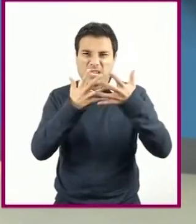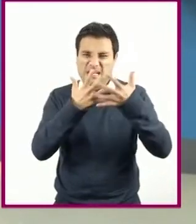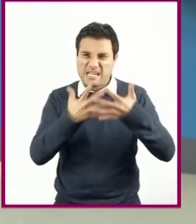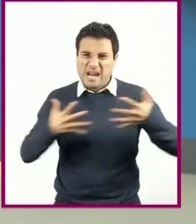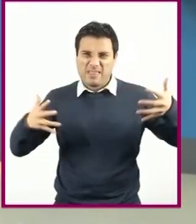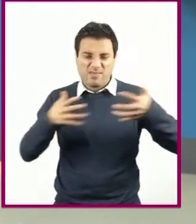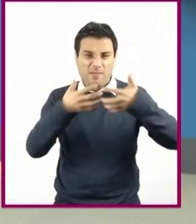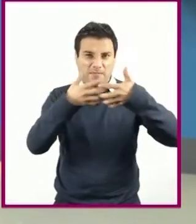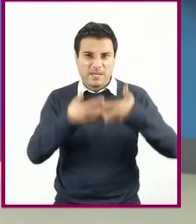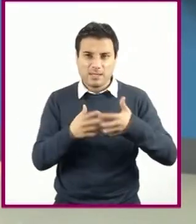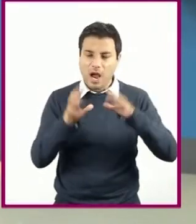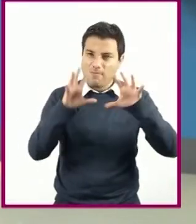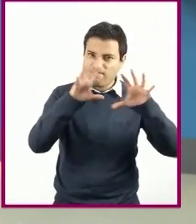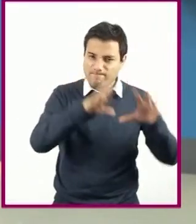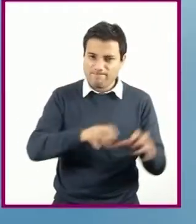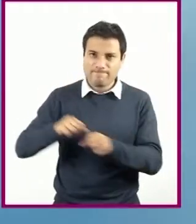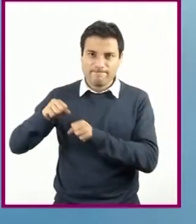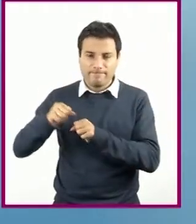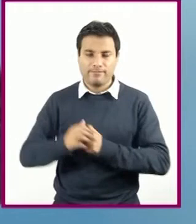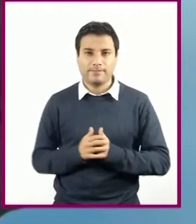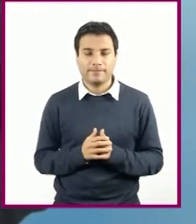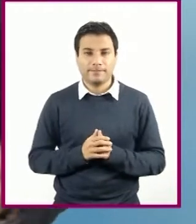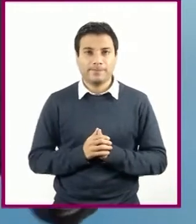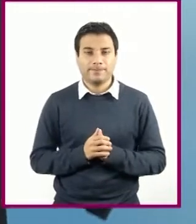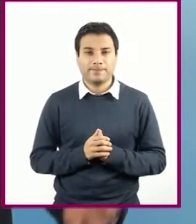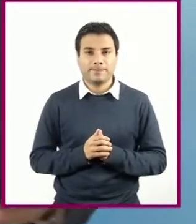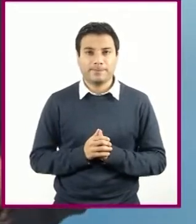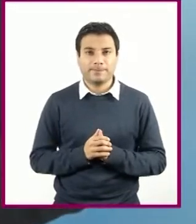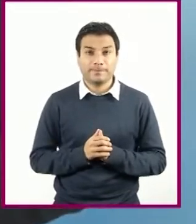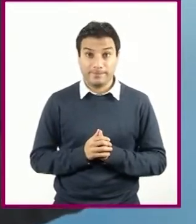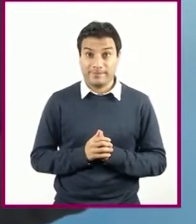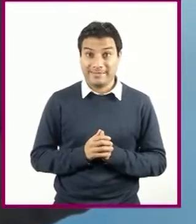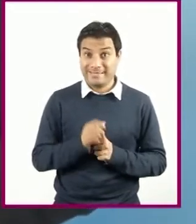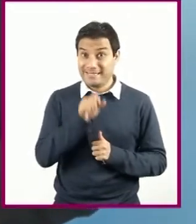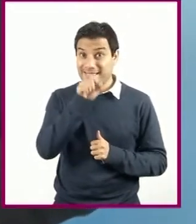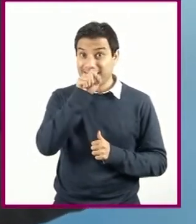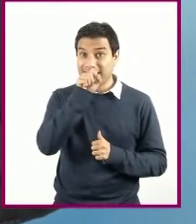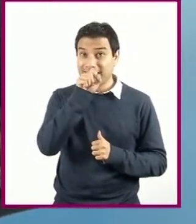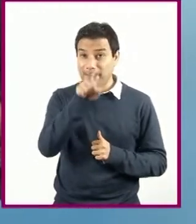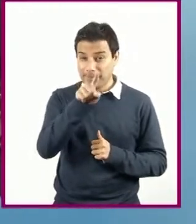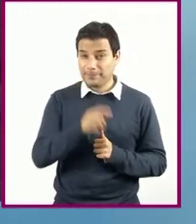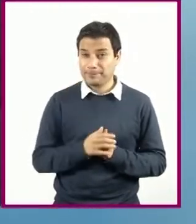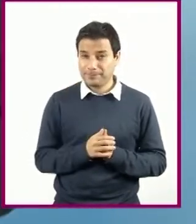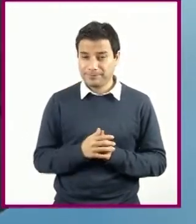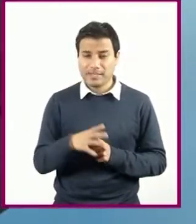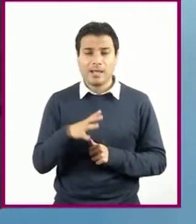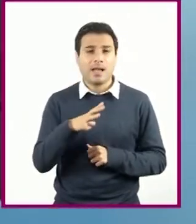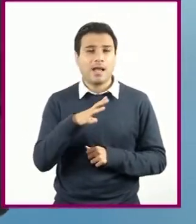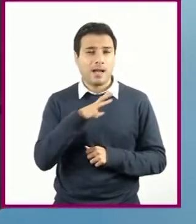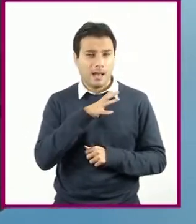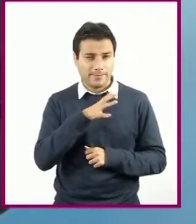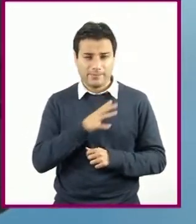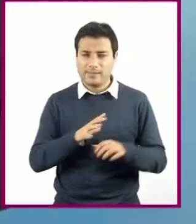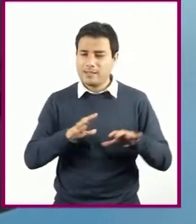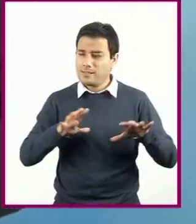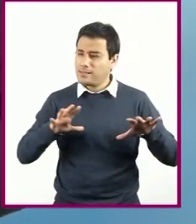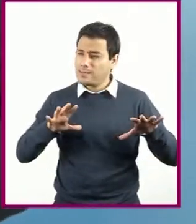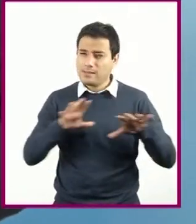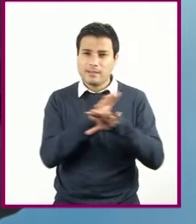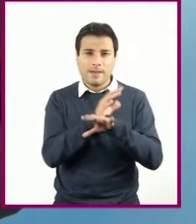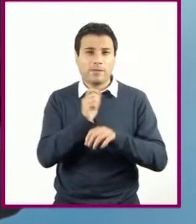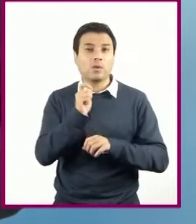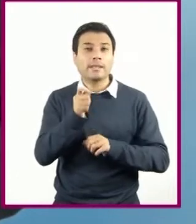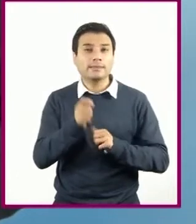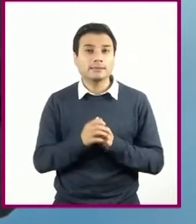vorágine masiva de la producción. Aunado a esto, hubo una transformación radical en los bienes